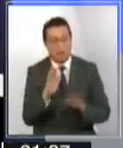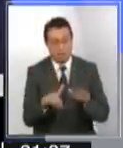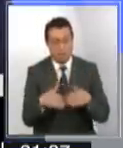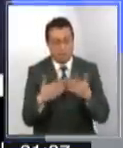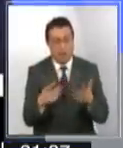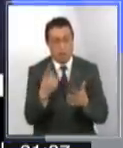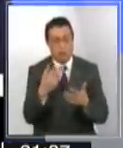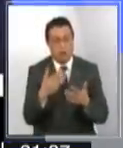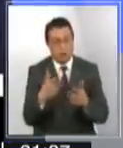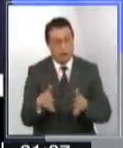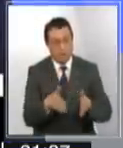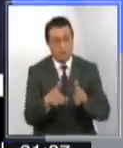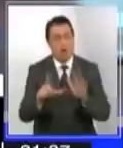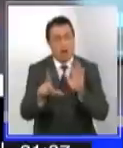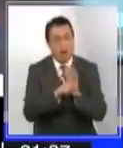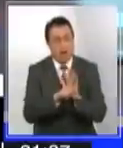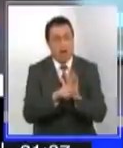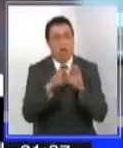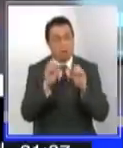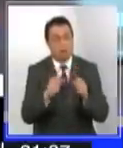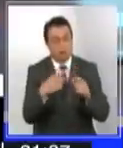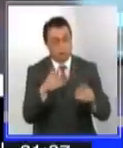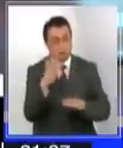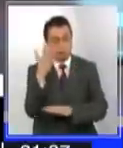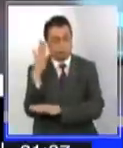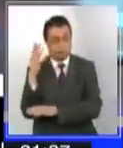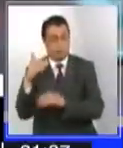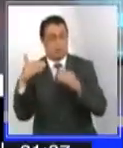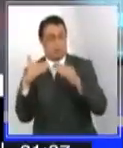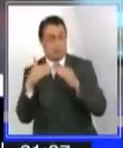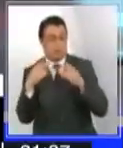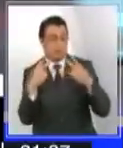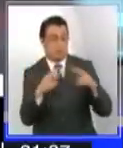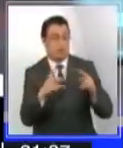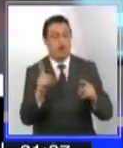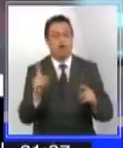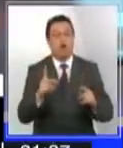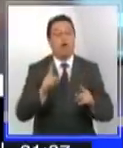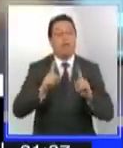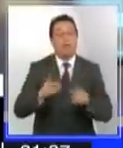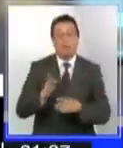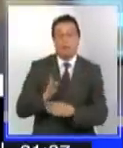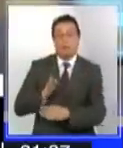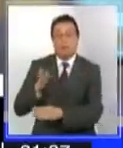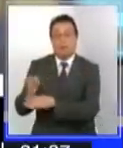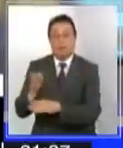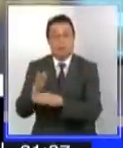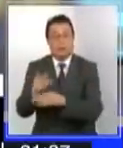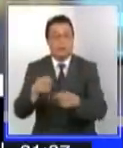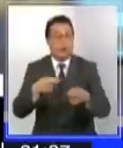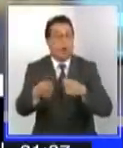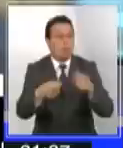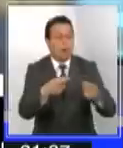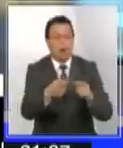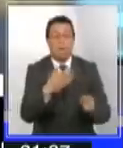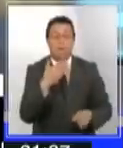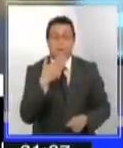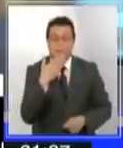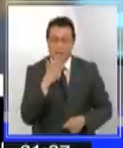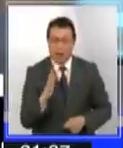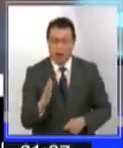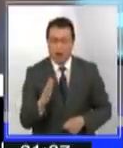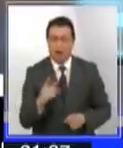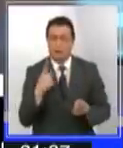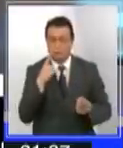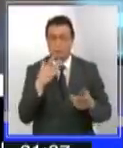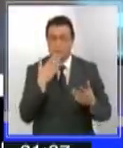salida legal que, por ejemplo, puedan cultivar sus propias plantas y así no deban recurrir a traficantes para obtener la marihuana? ¿No es